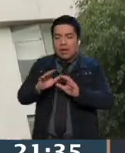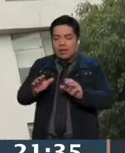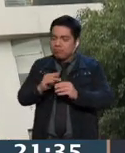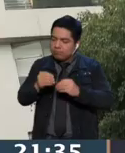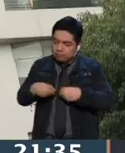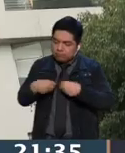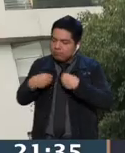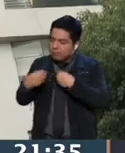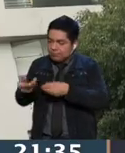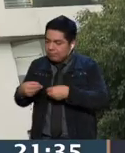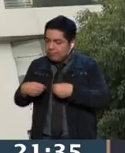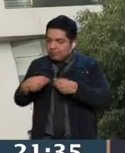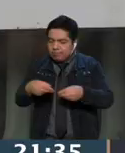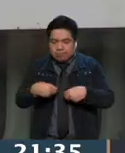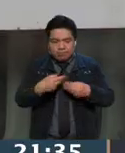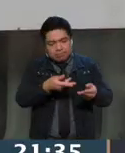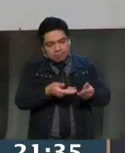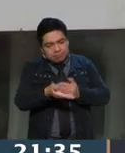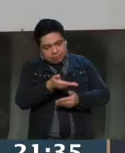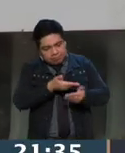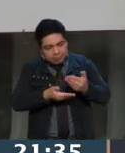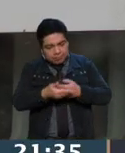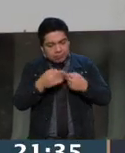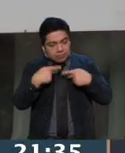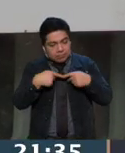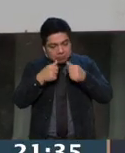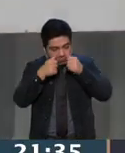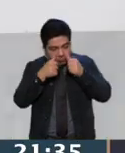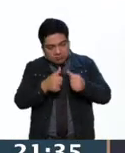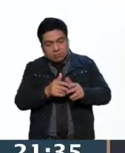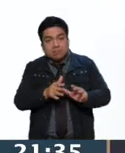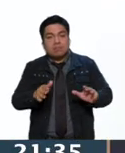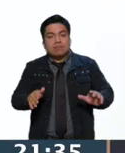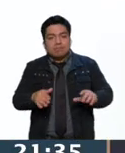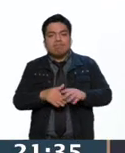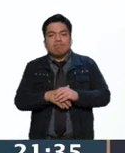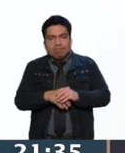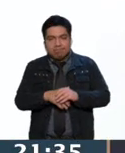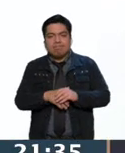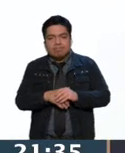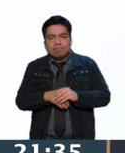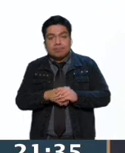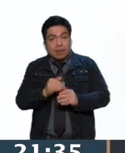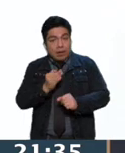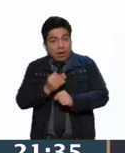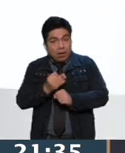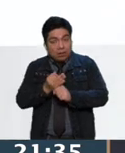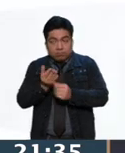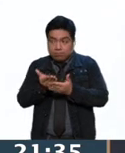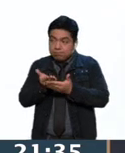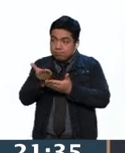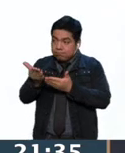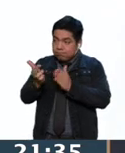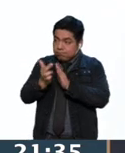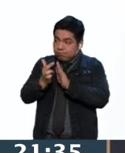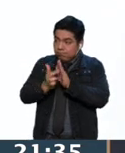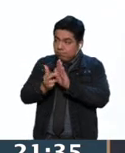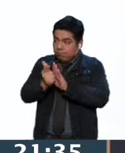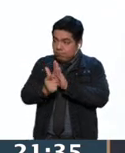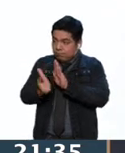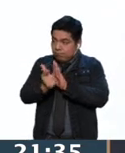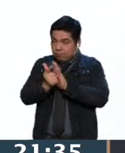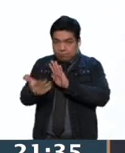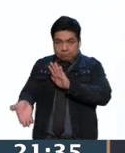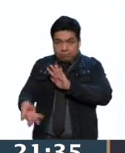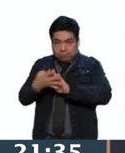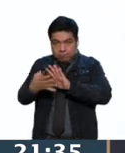serán utilizados para brindar servicios a los capitalinos. Hemos enviado una iniciativa de reformas al Código Penal